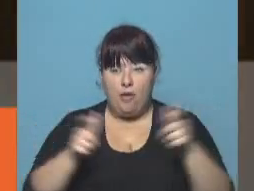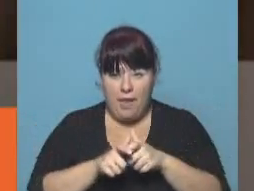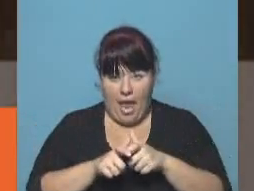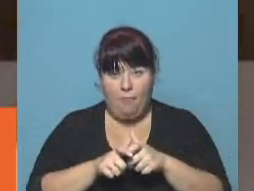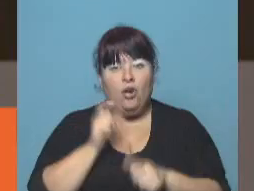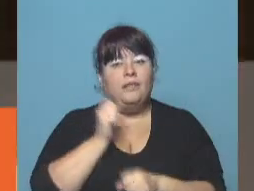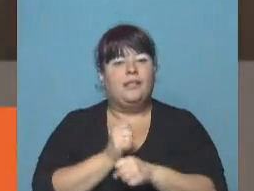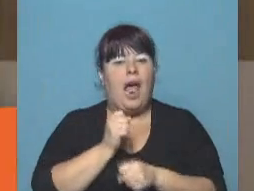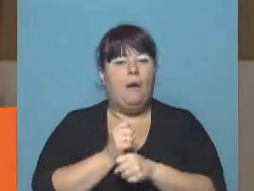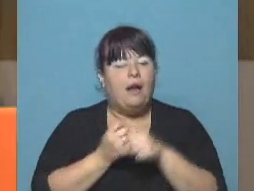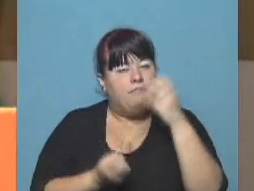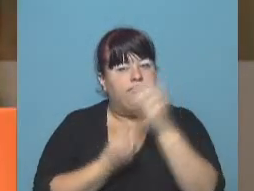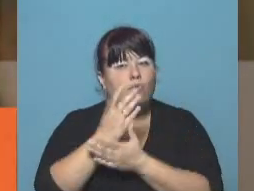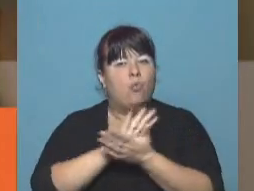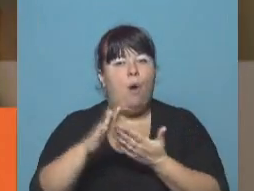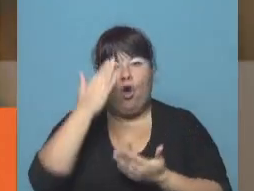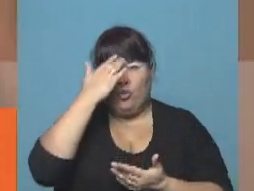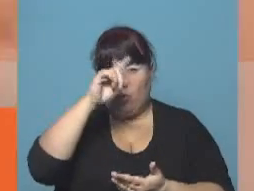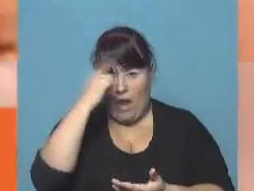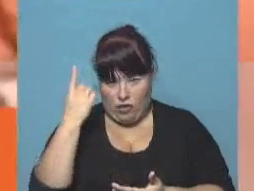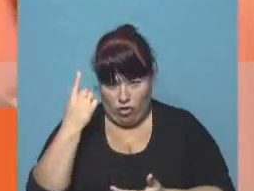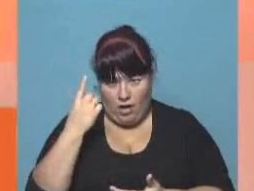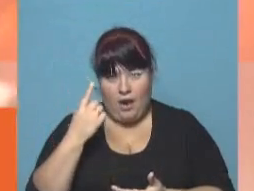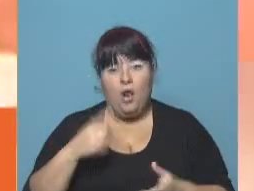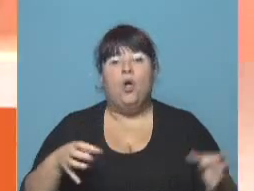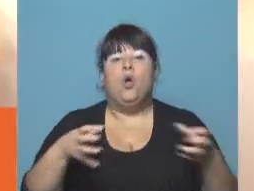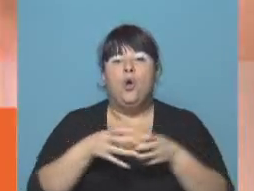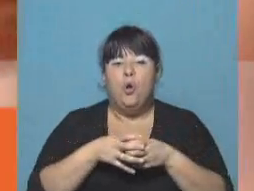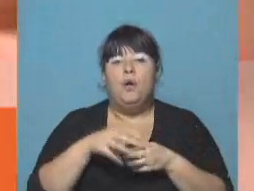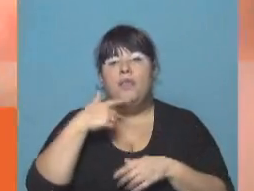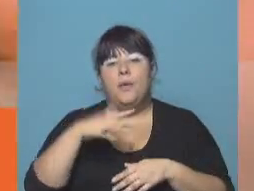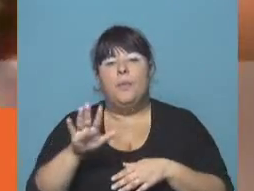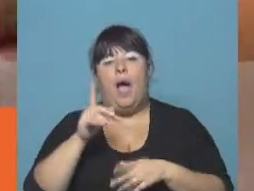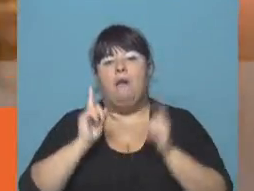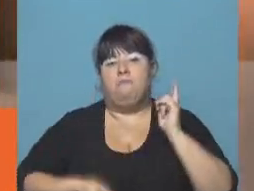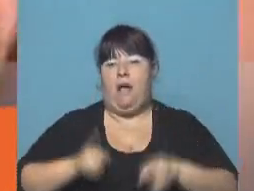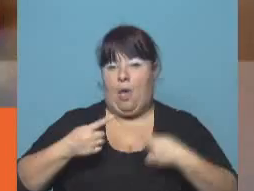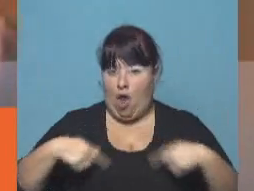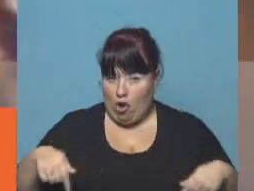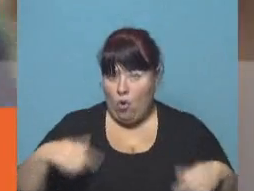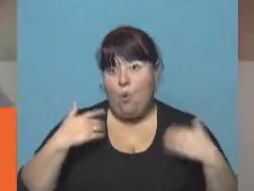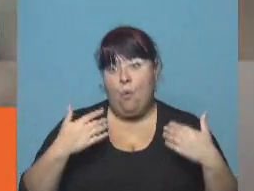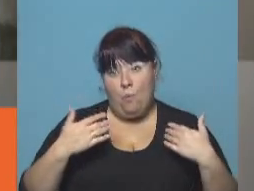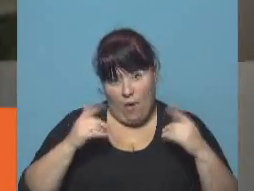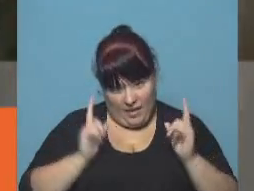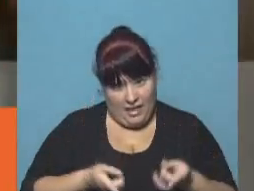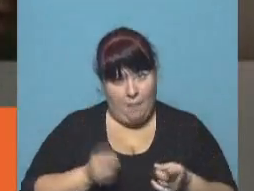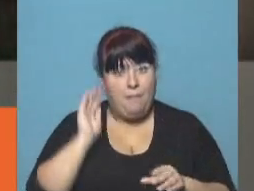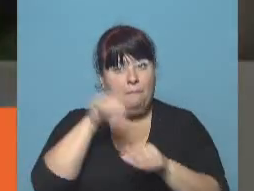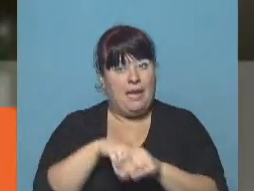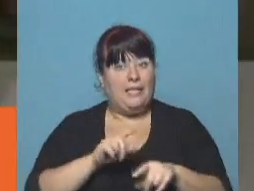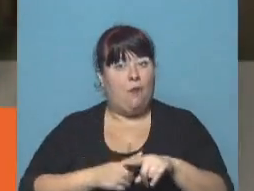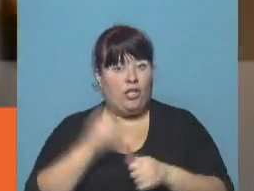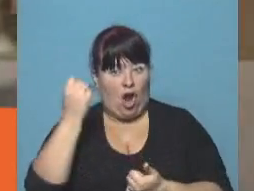tendrán la tarea de elaborar una nueva constitución y el cuerpo detentará amplias atribuciones que pueden llegar a incursionar en